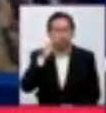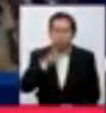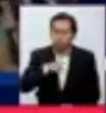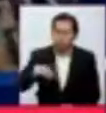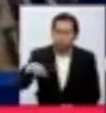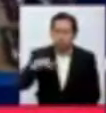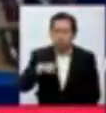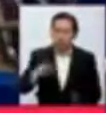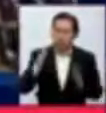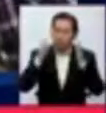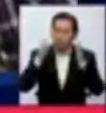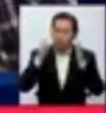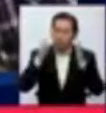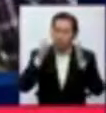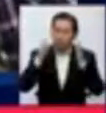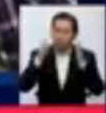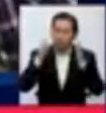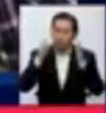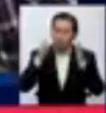reforzar, no solamente a nivel